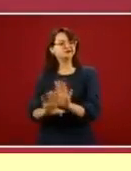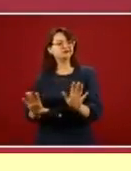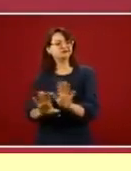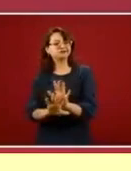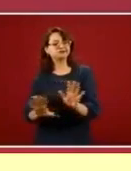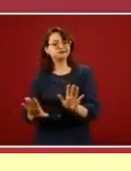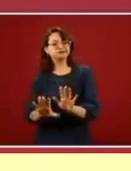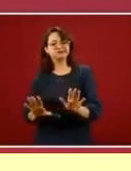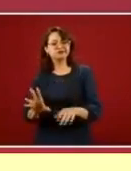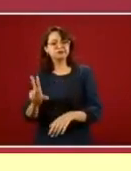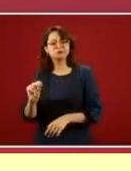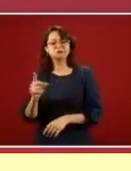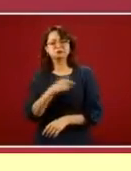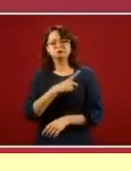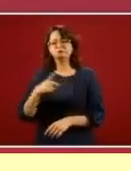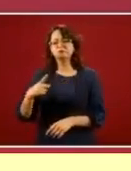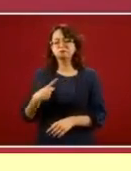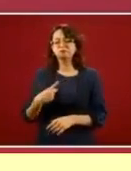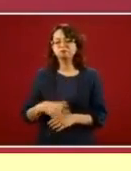creo que